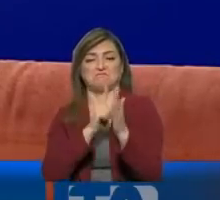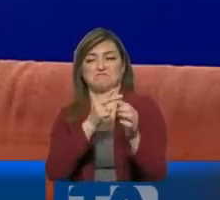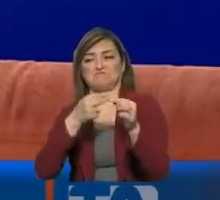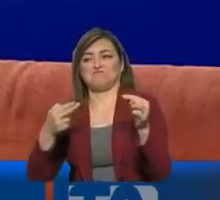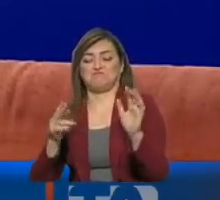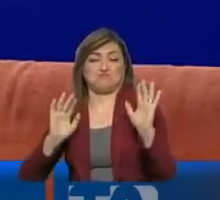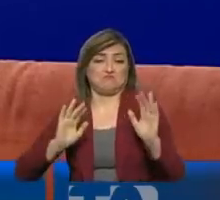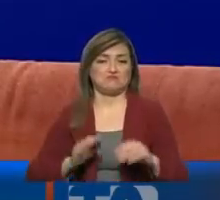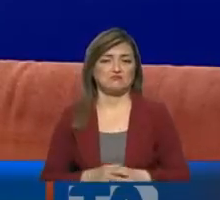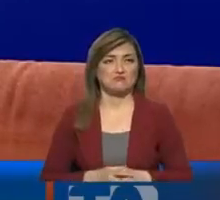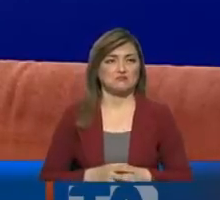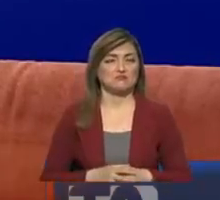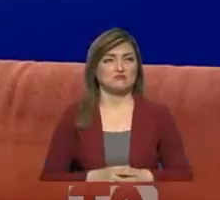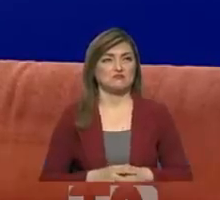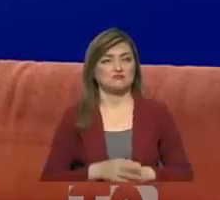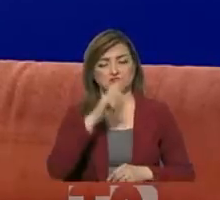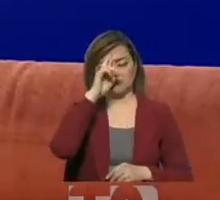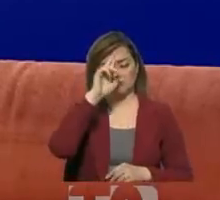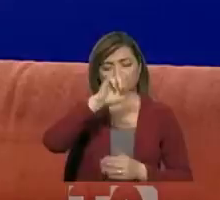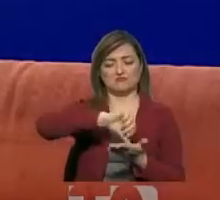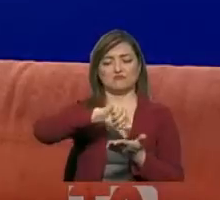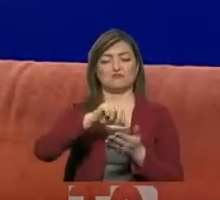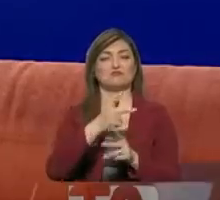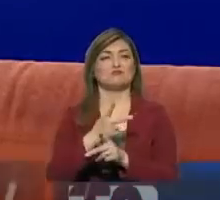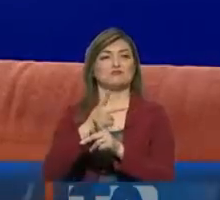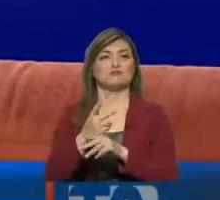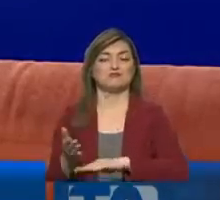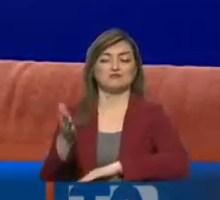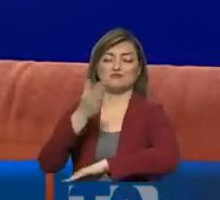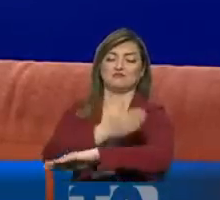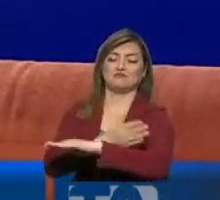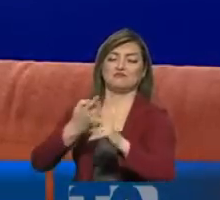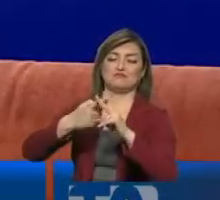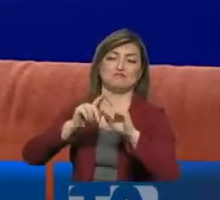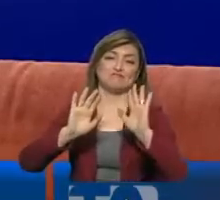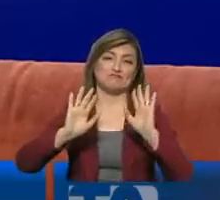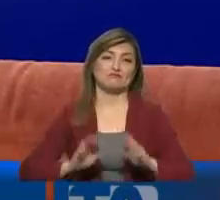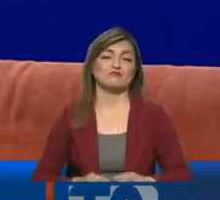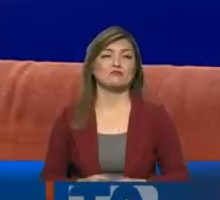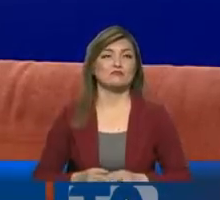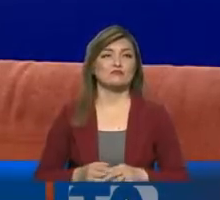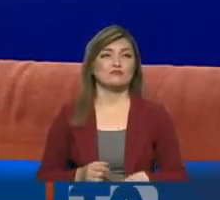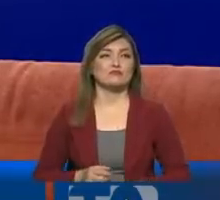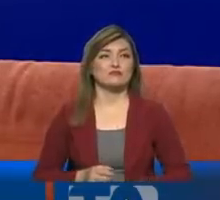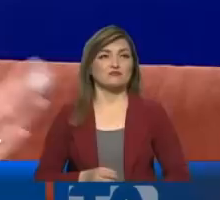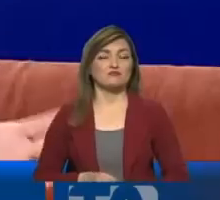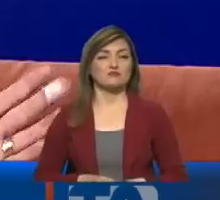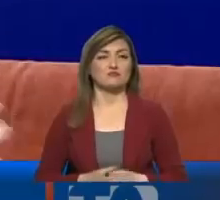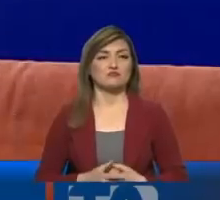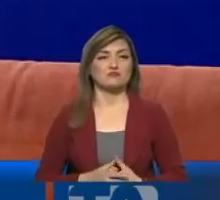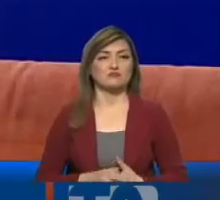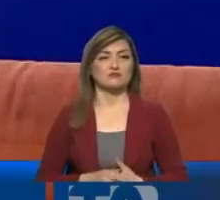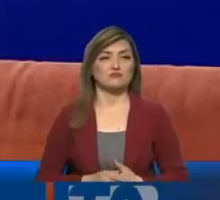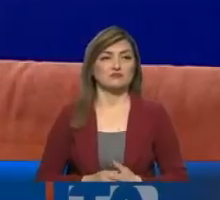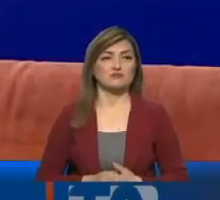que por respeto tal vez a la ciudad y al consejo podía haberlo hecho antes de haber comenzado la sesión, ¿no? Que fue bastante larga. Todos